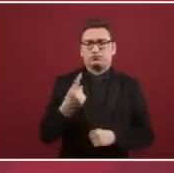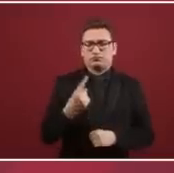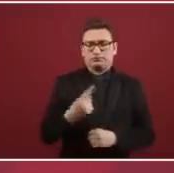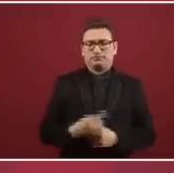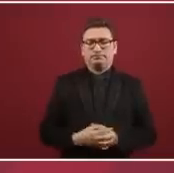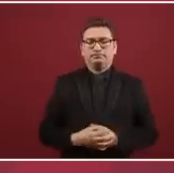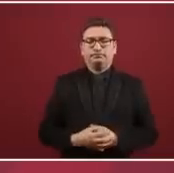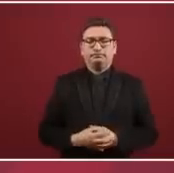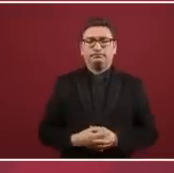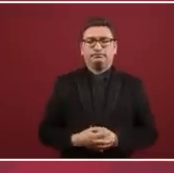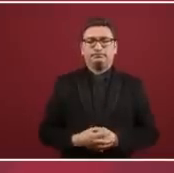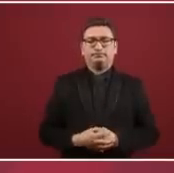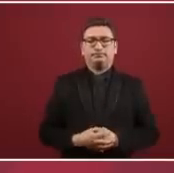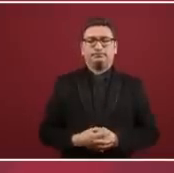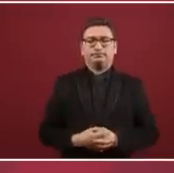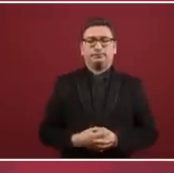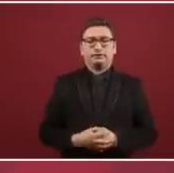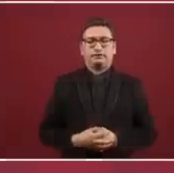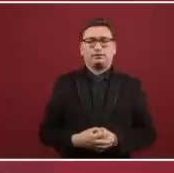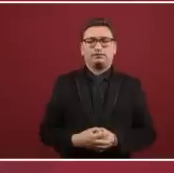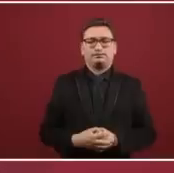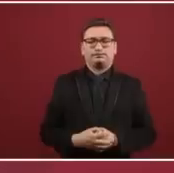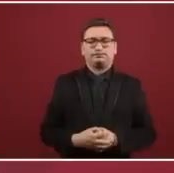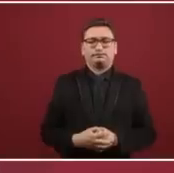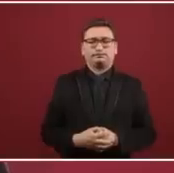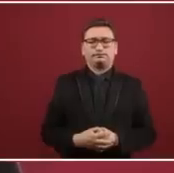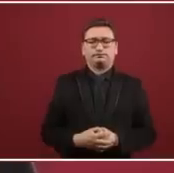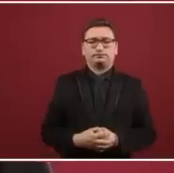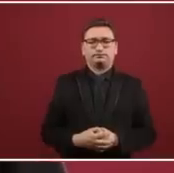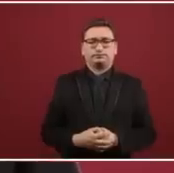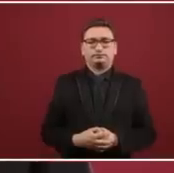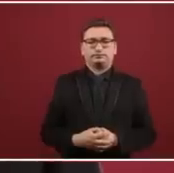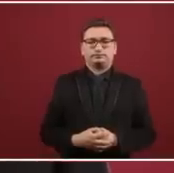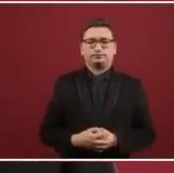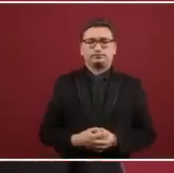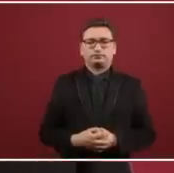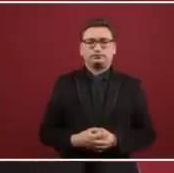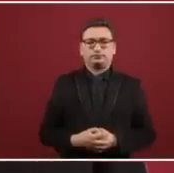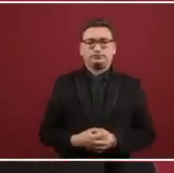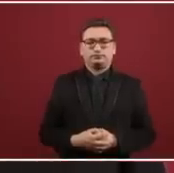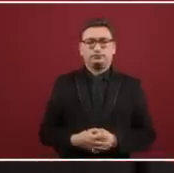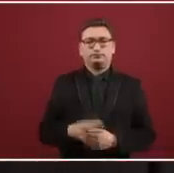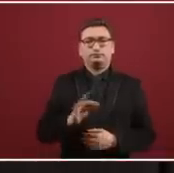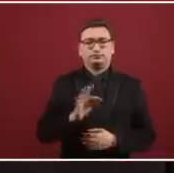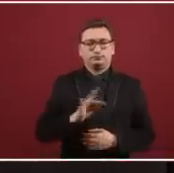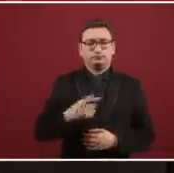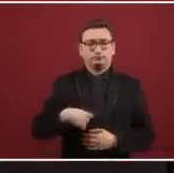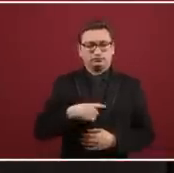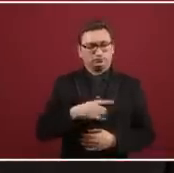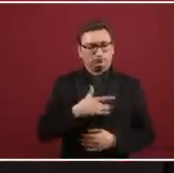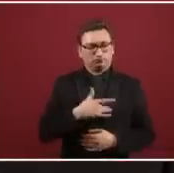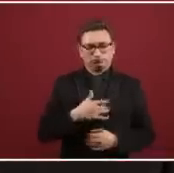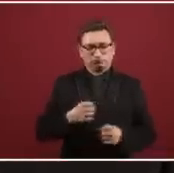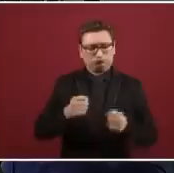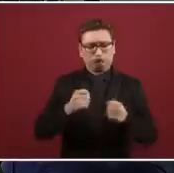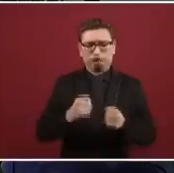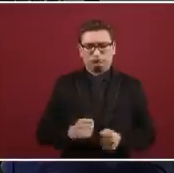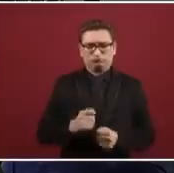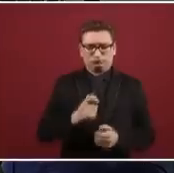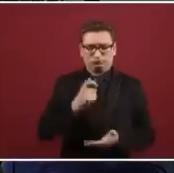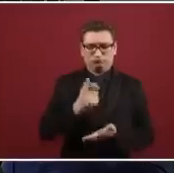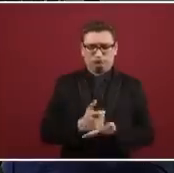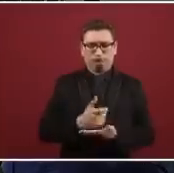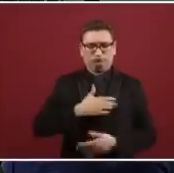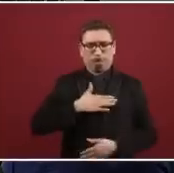podemos estar garantizando precios justos, no